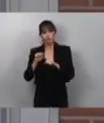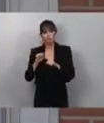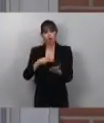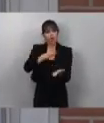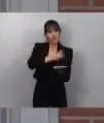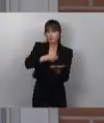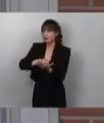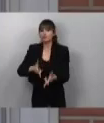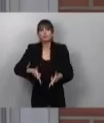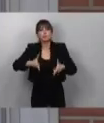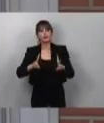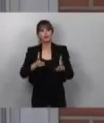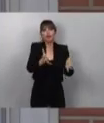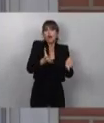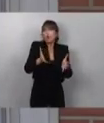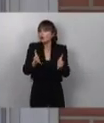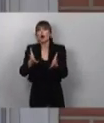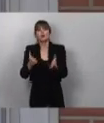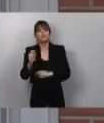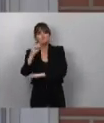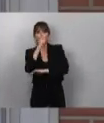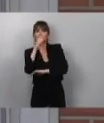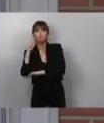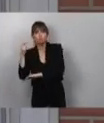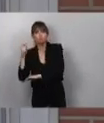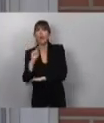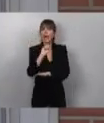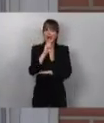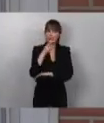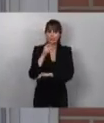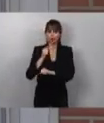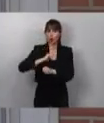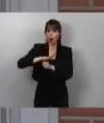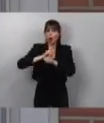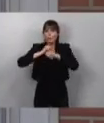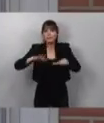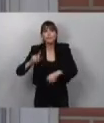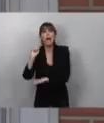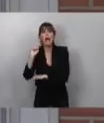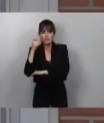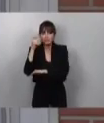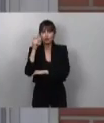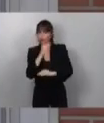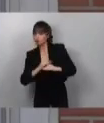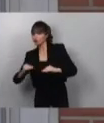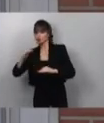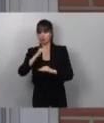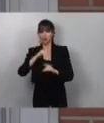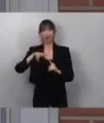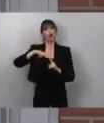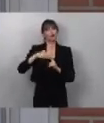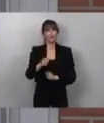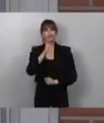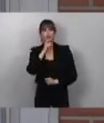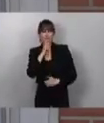escuchando a Sony muy pensativo bueno no hay no hay ninguna causa en principio para que tuviera que dimitir es dec es un presidente